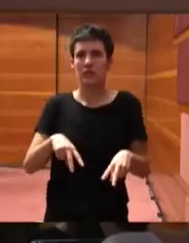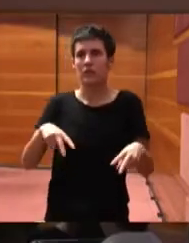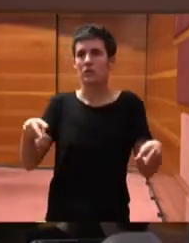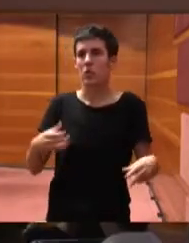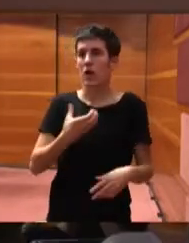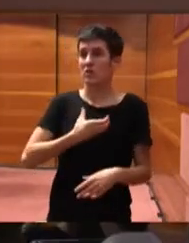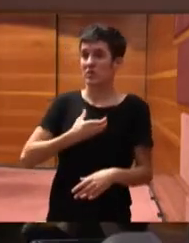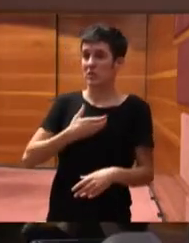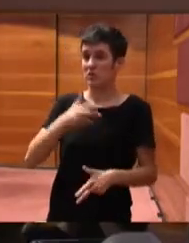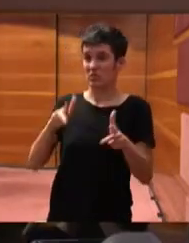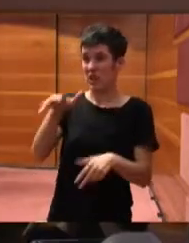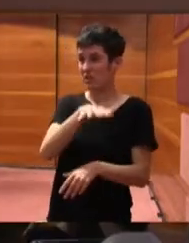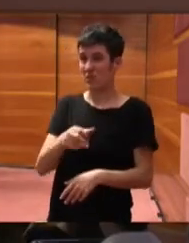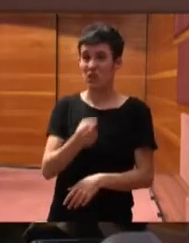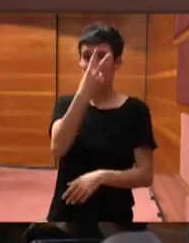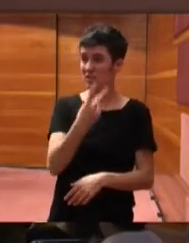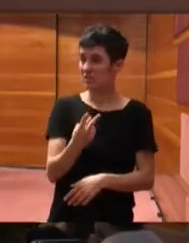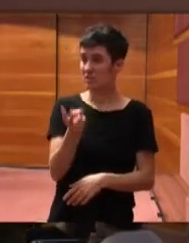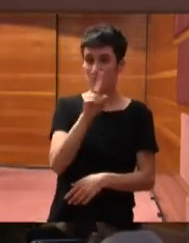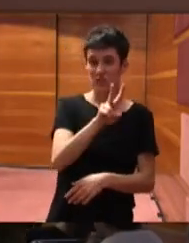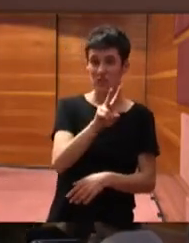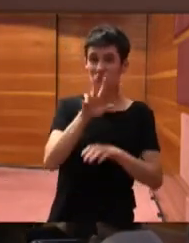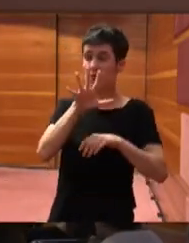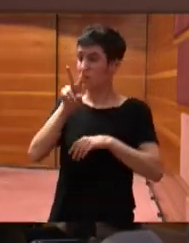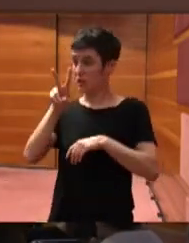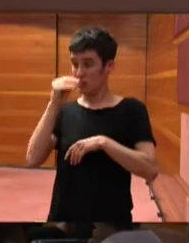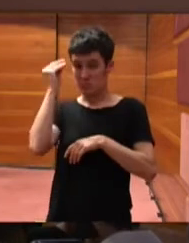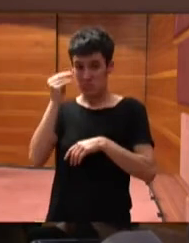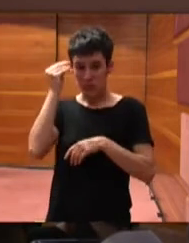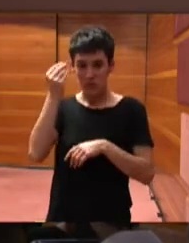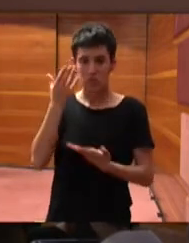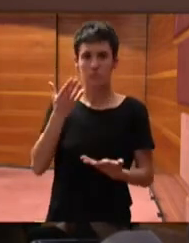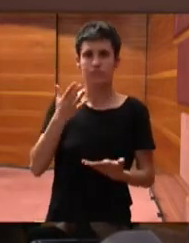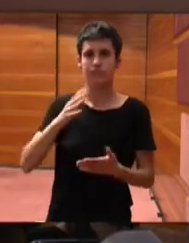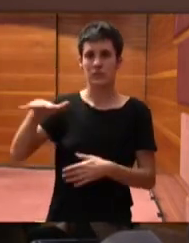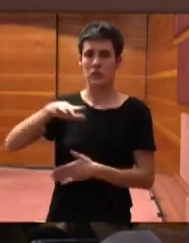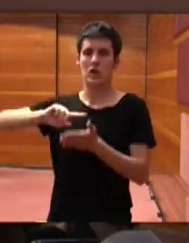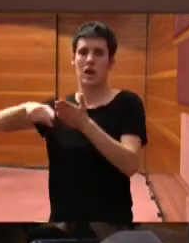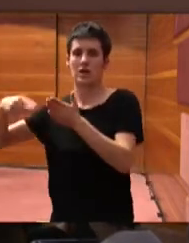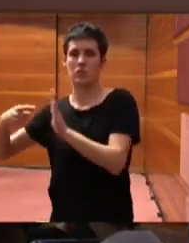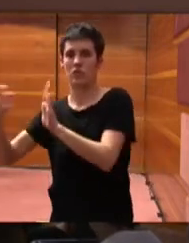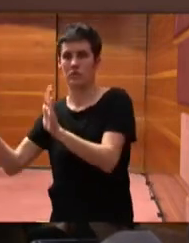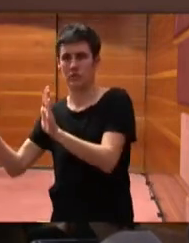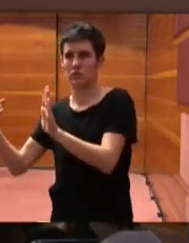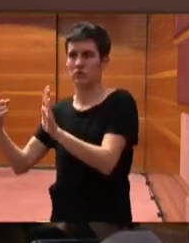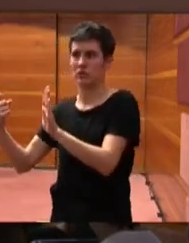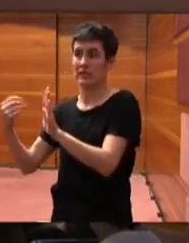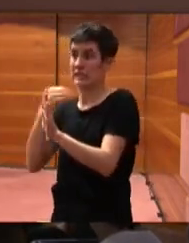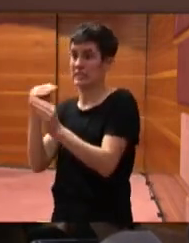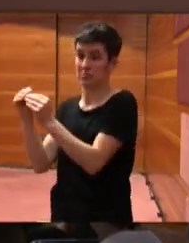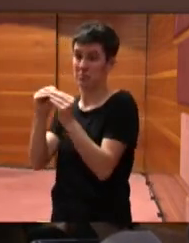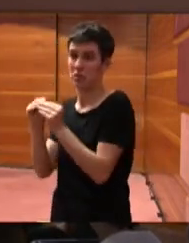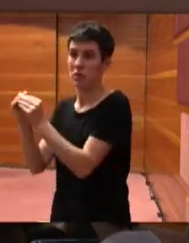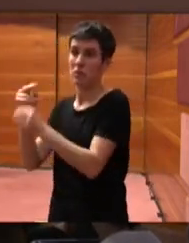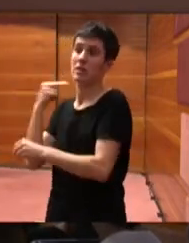¿Cuántos ayuntamientos hay en Euskadi? 252, me suena que eran. Bueno, pues quitando los guipuzcoanos que lo tienen casi todo igual con